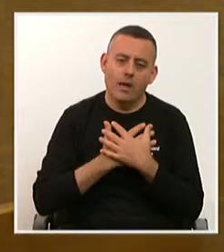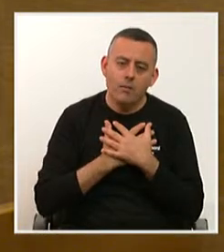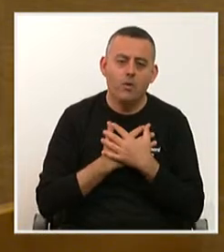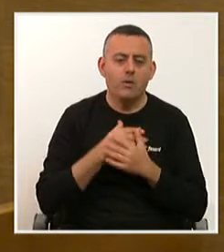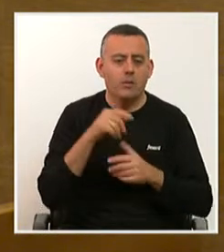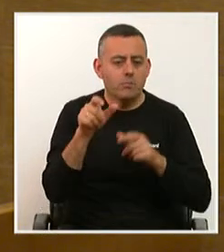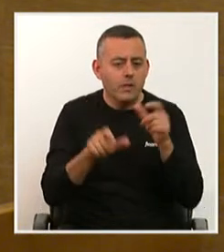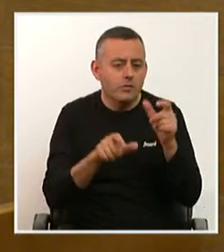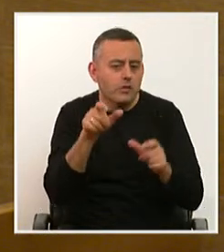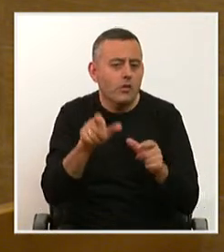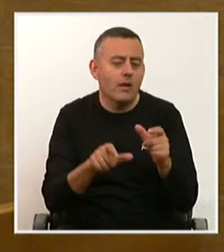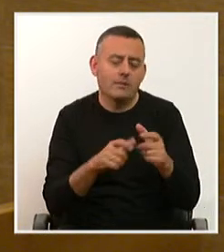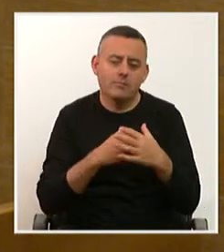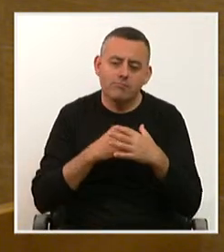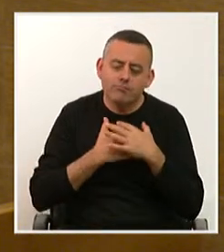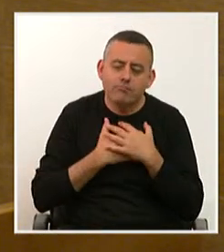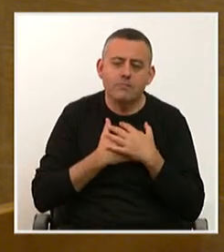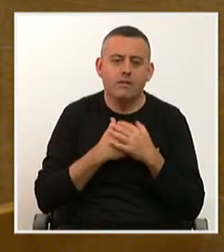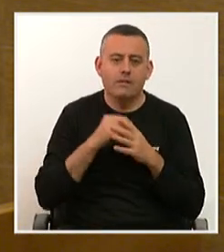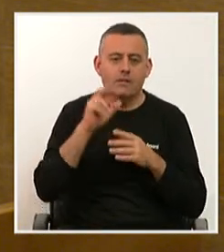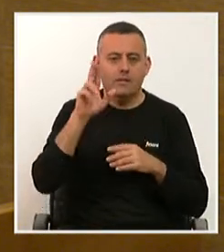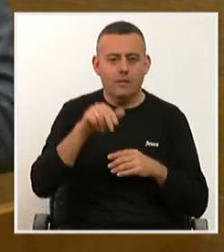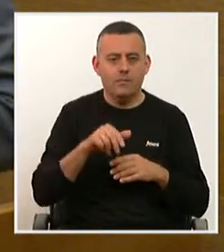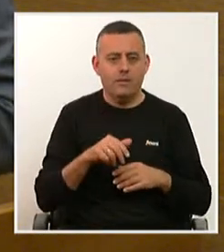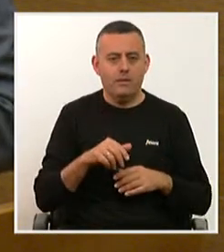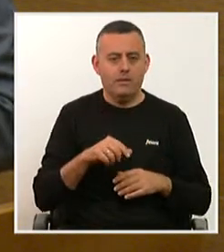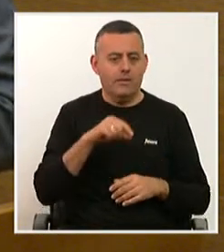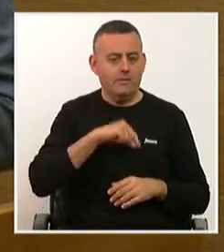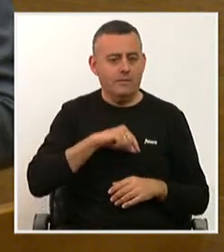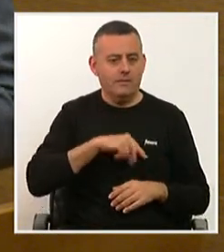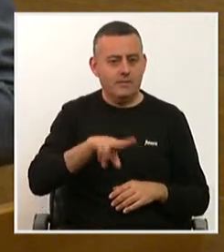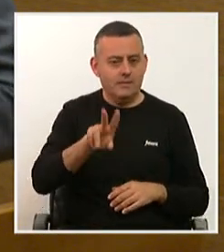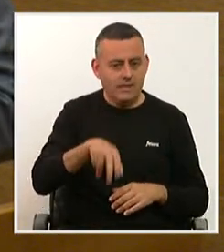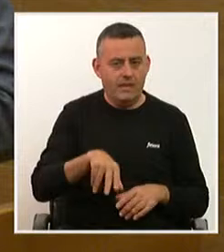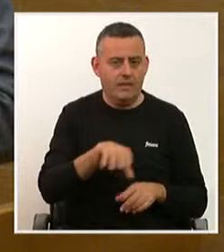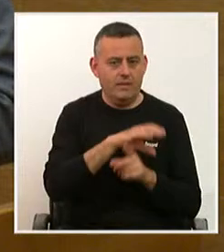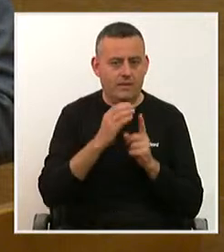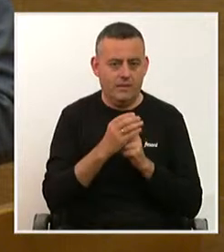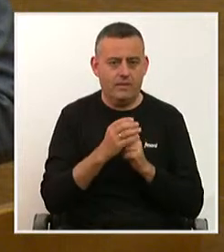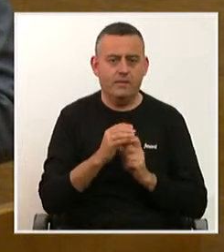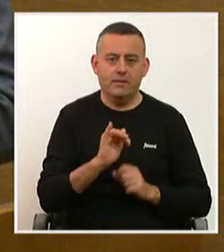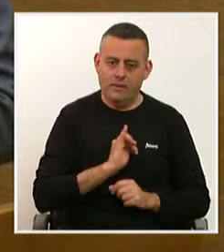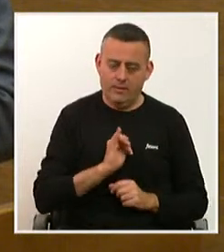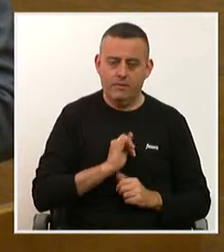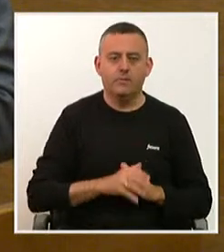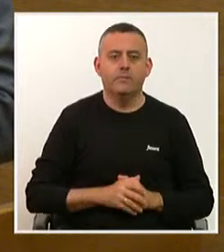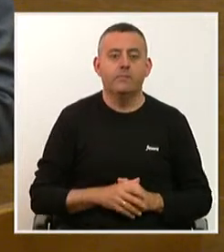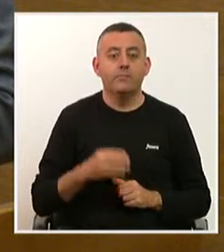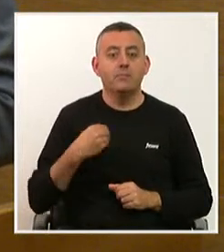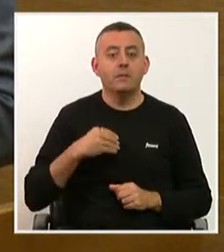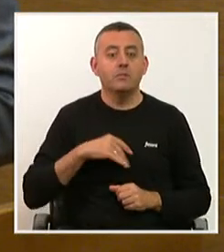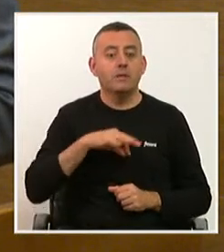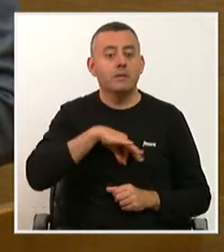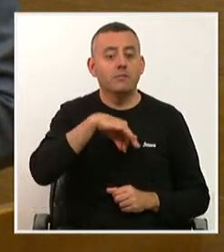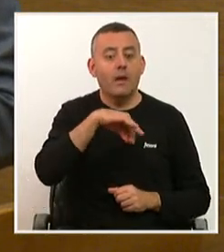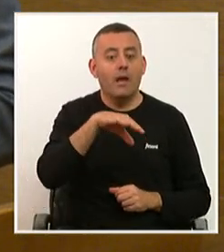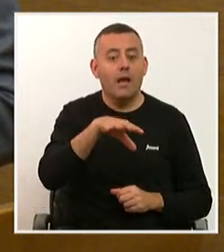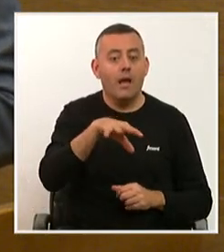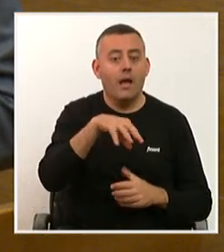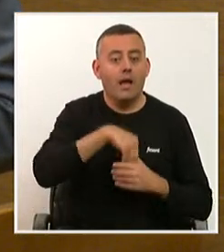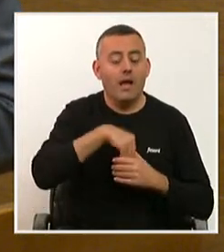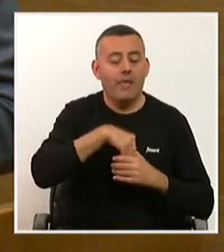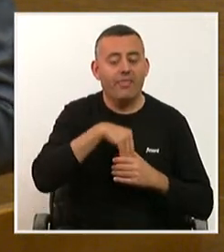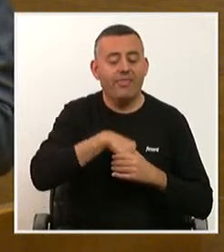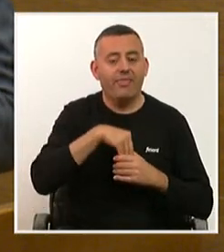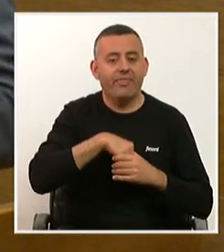al ser el ser Es que la filosof di queim yim de